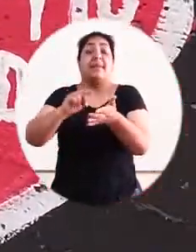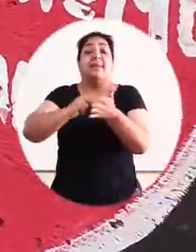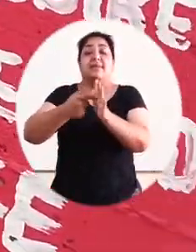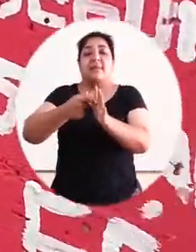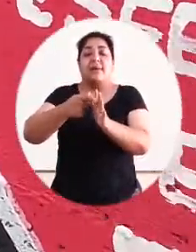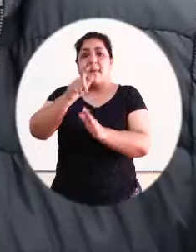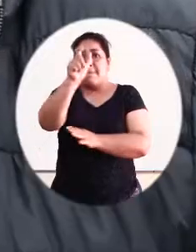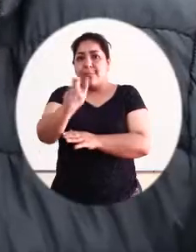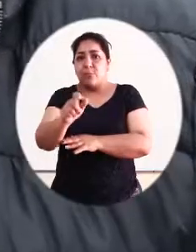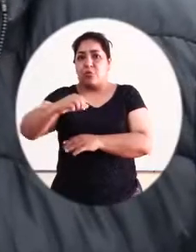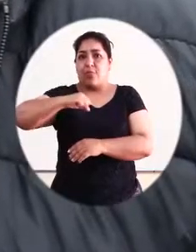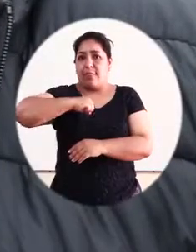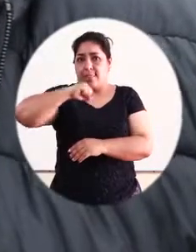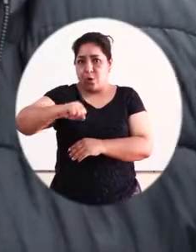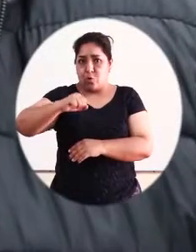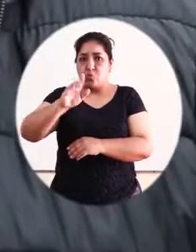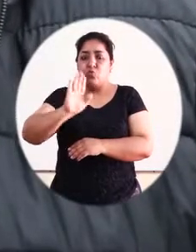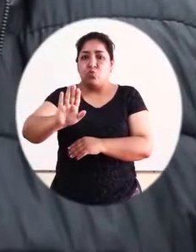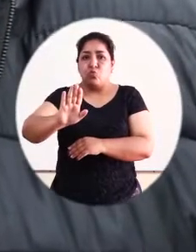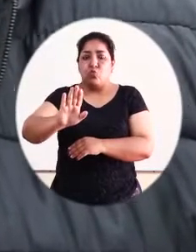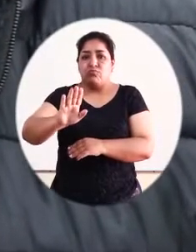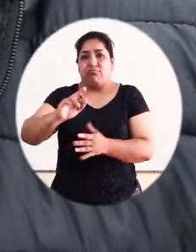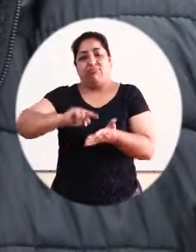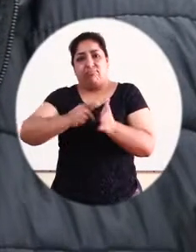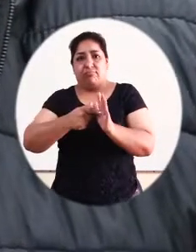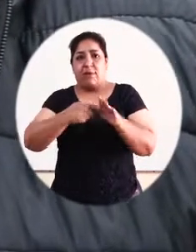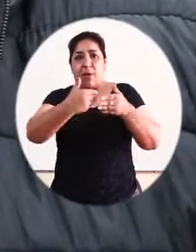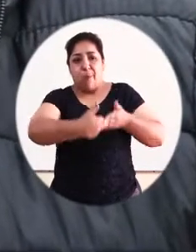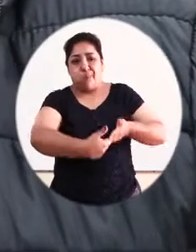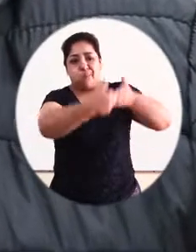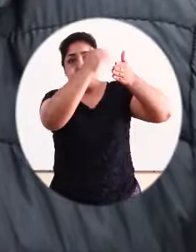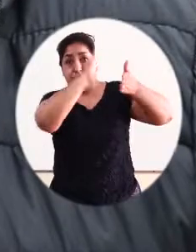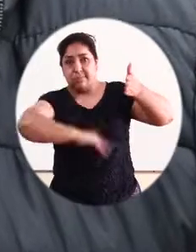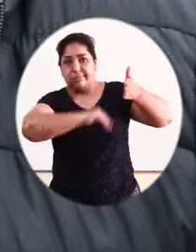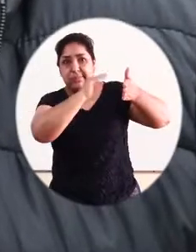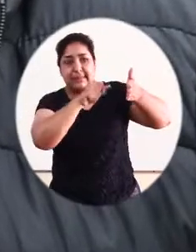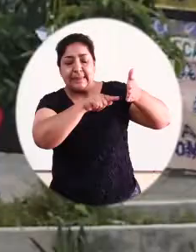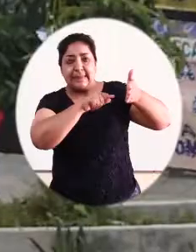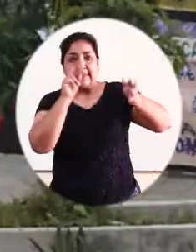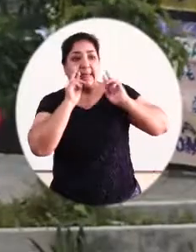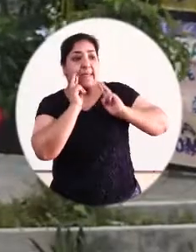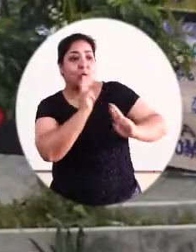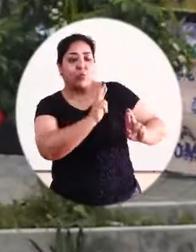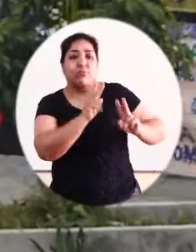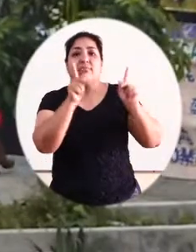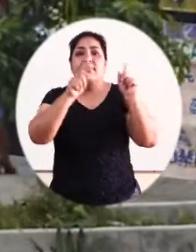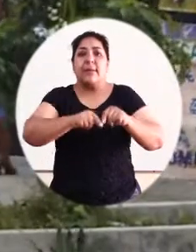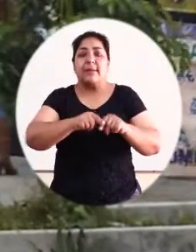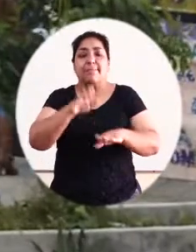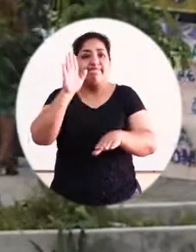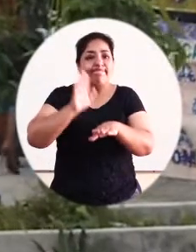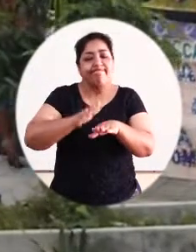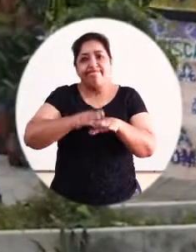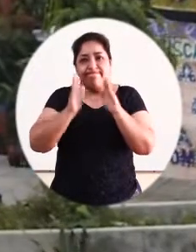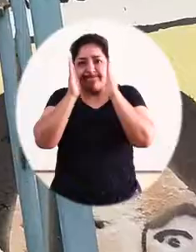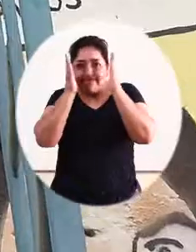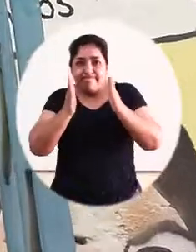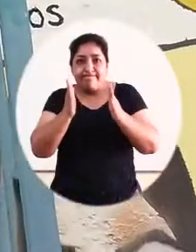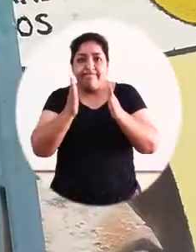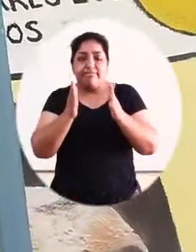contribuye a que la gente tenga sus derechos y en ese sentido el mural es un reconocimiento pero ante todo el llamado de atención